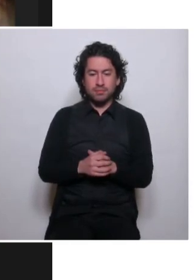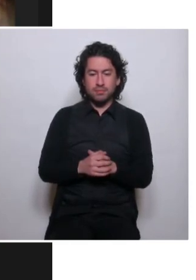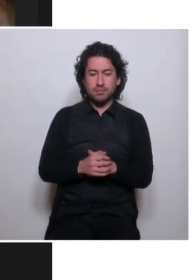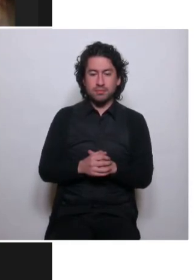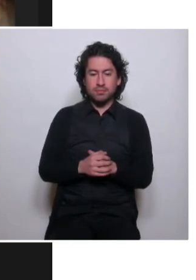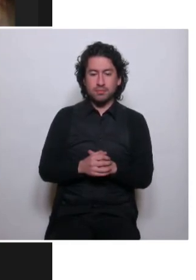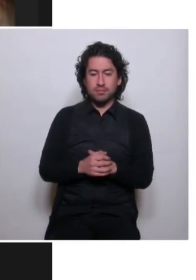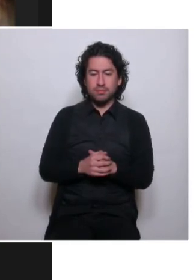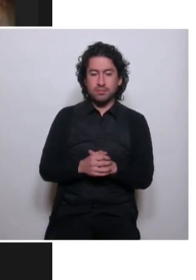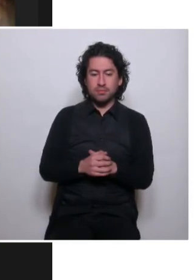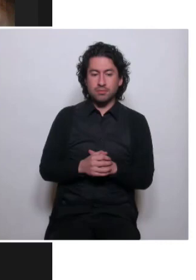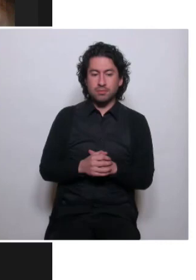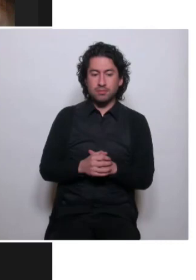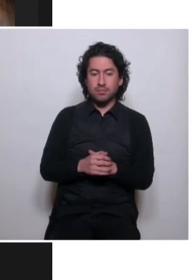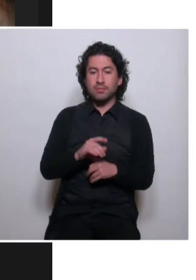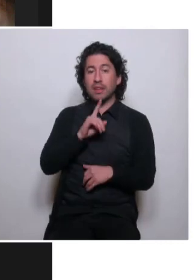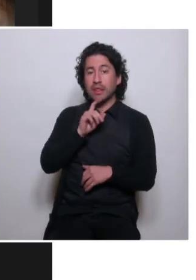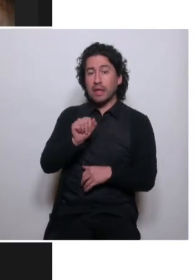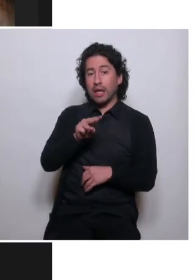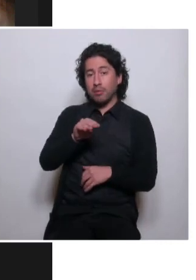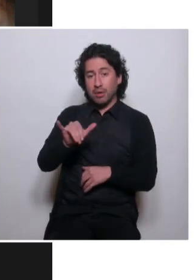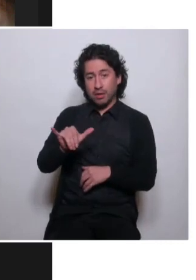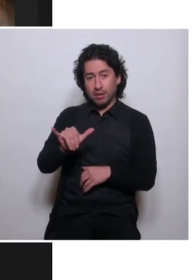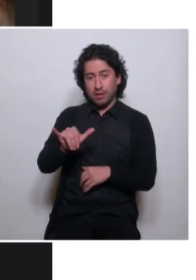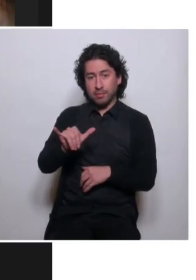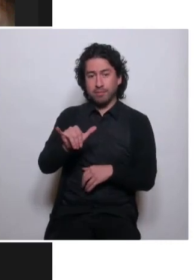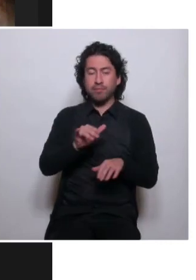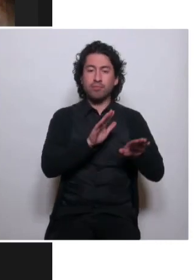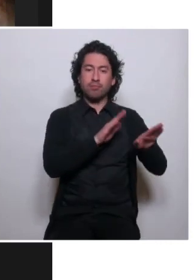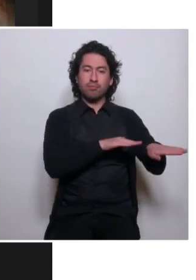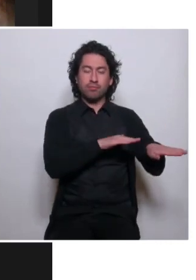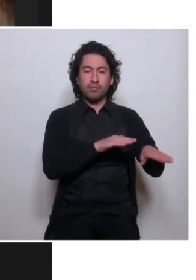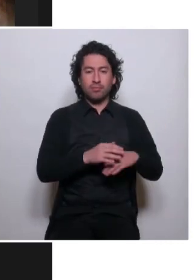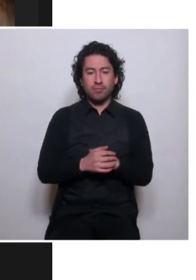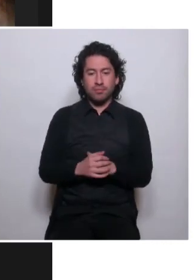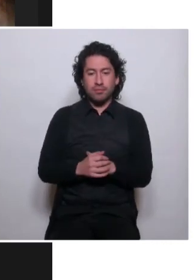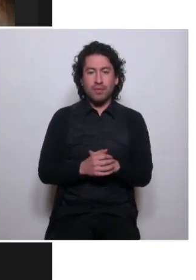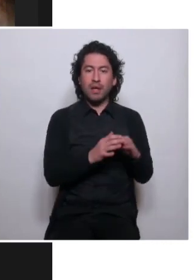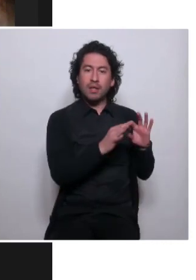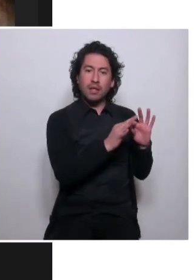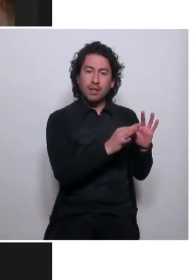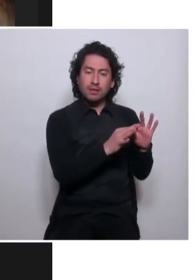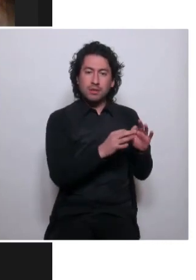Señora Tami Pustilnik. A favor, señor secretario, gracias.